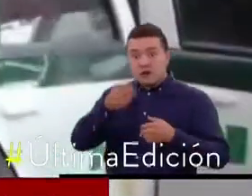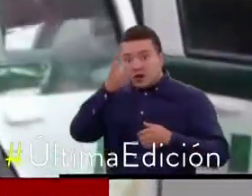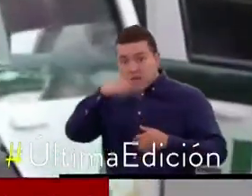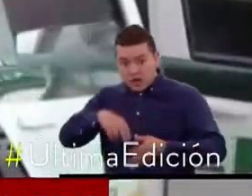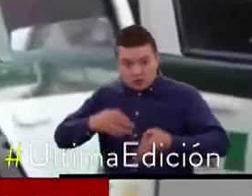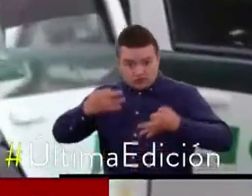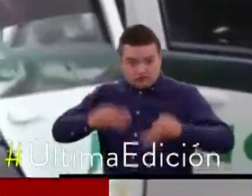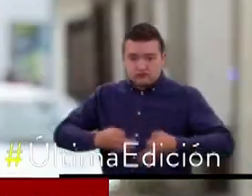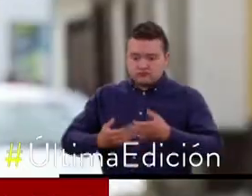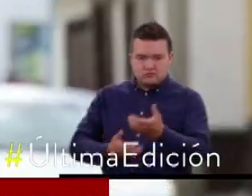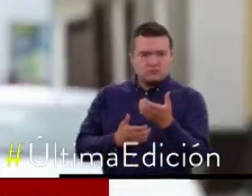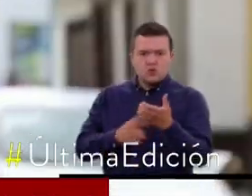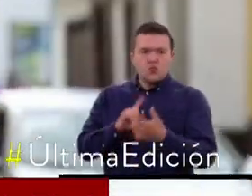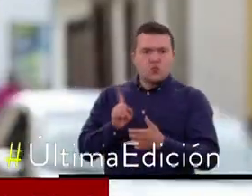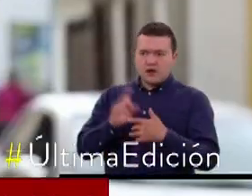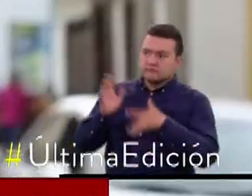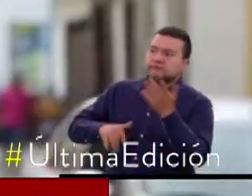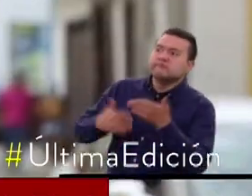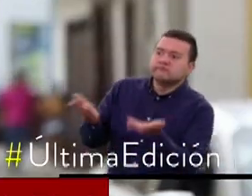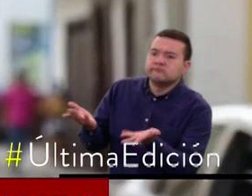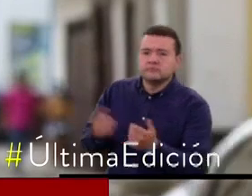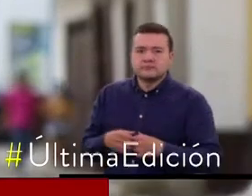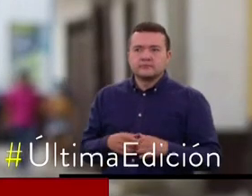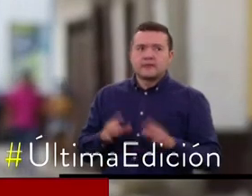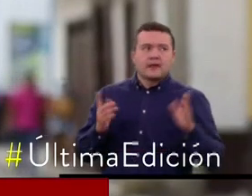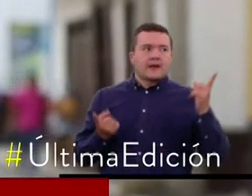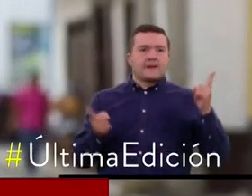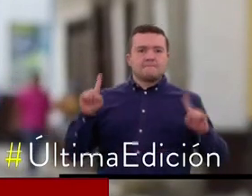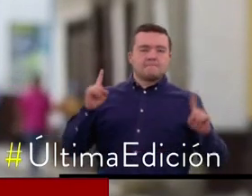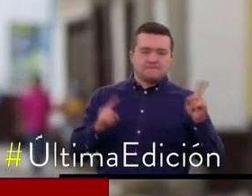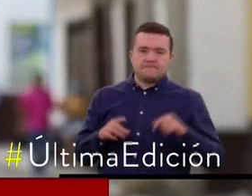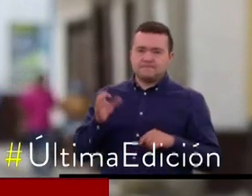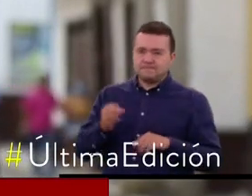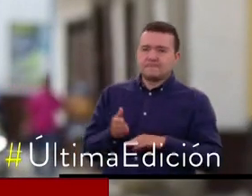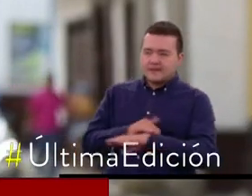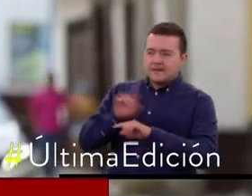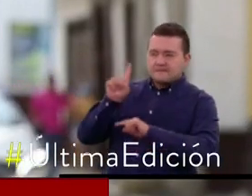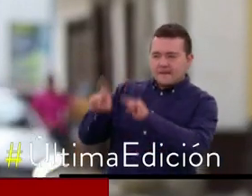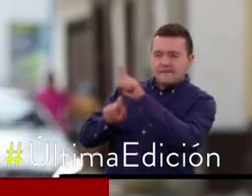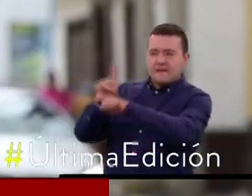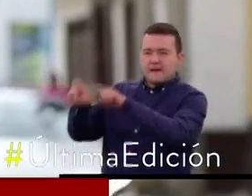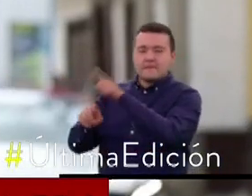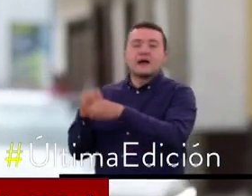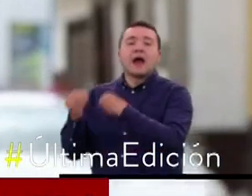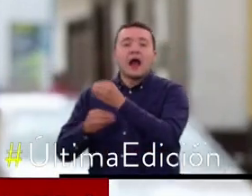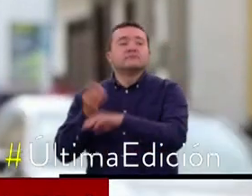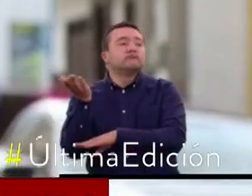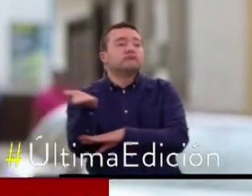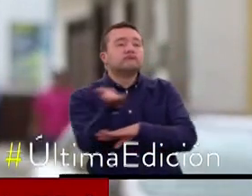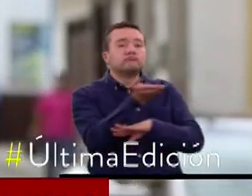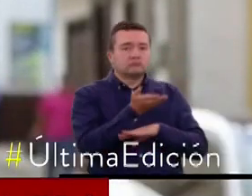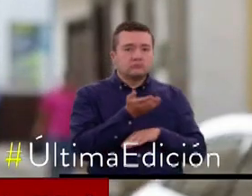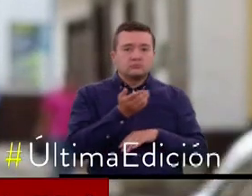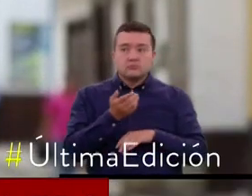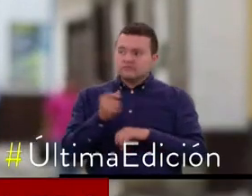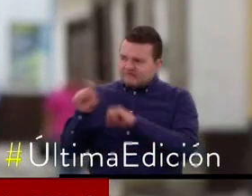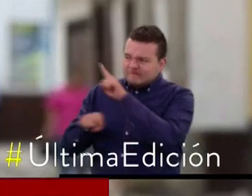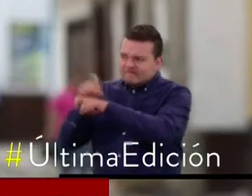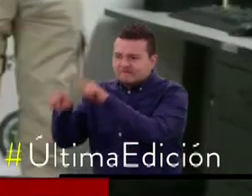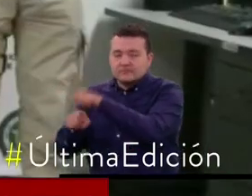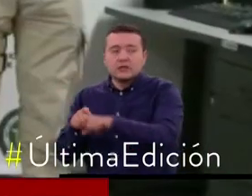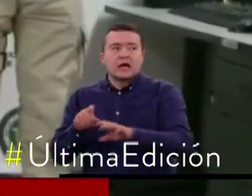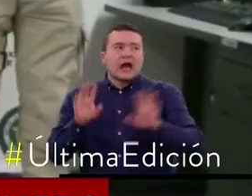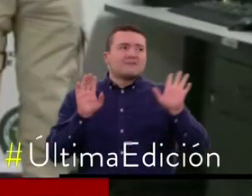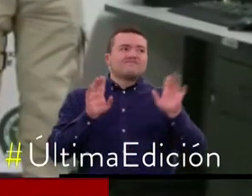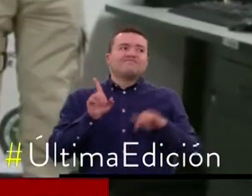encontrada en el lugar. Y la empleaban para pedir limosna. Luego de diferentes indagaciones, las capturadas confirmaron que la progenitora la había facilitado para